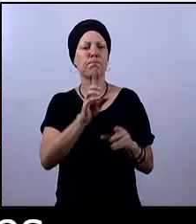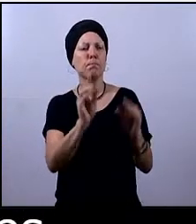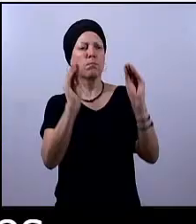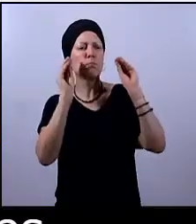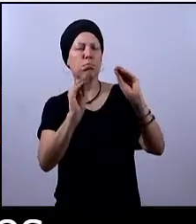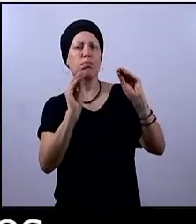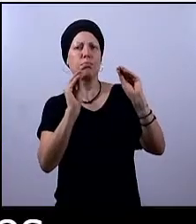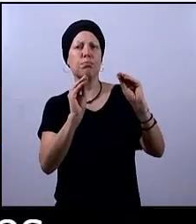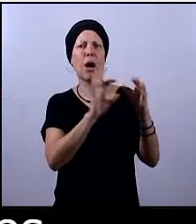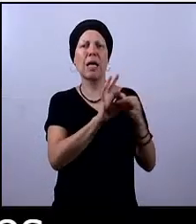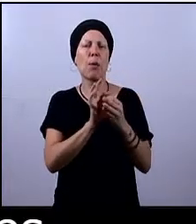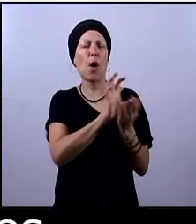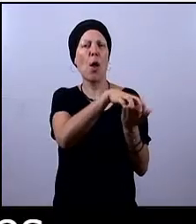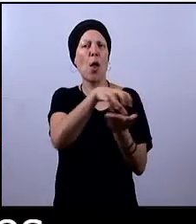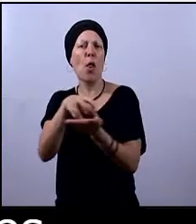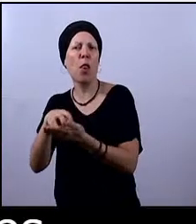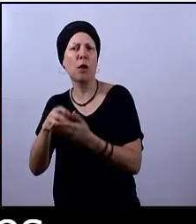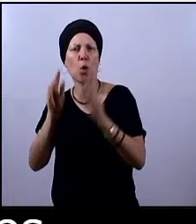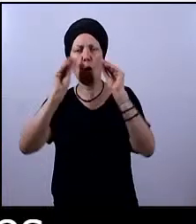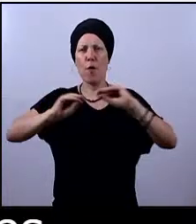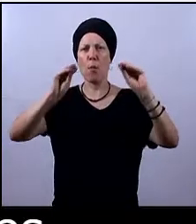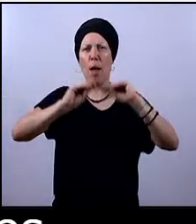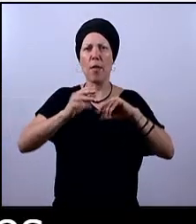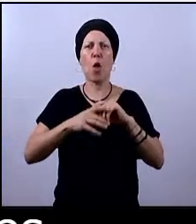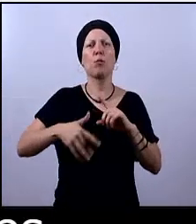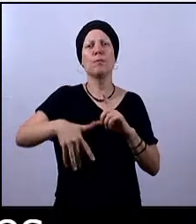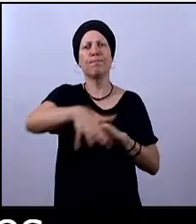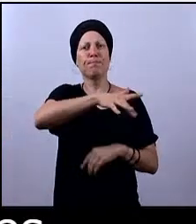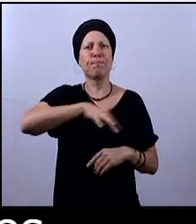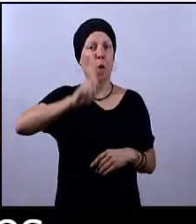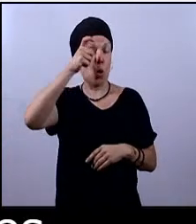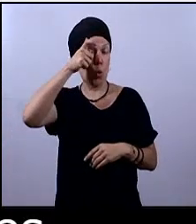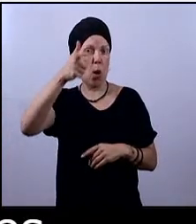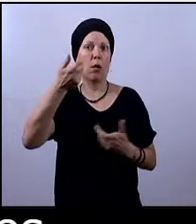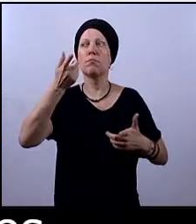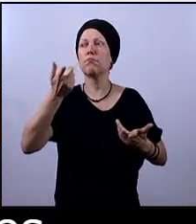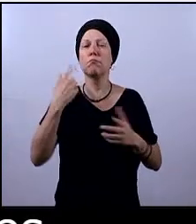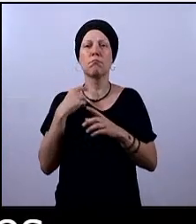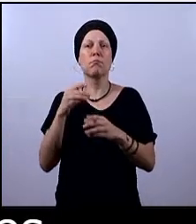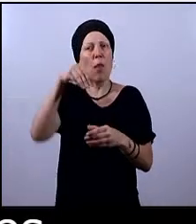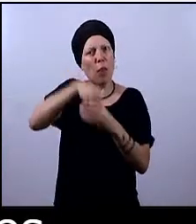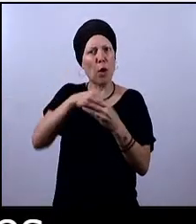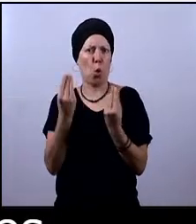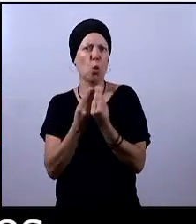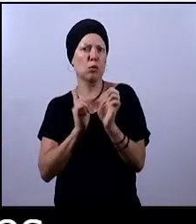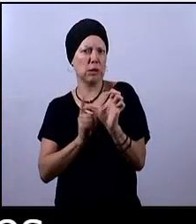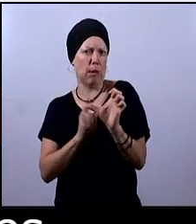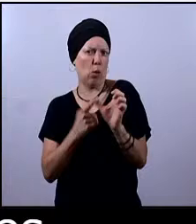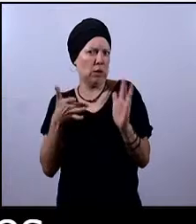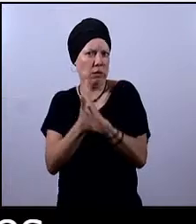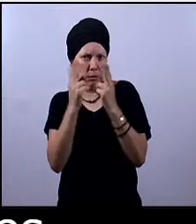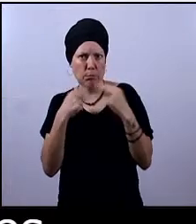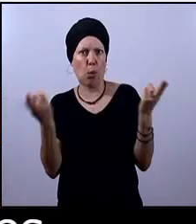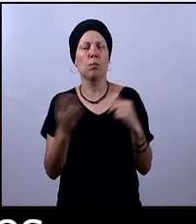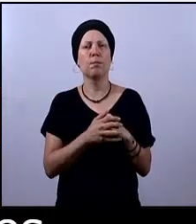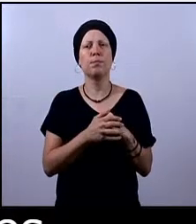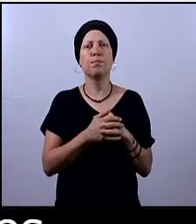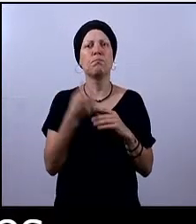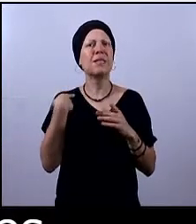impartir a través de los centros de formación del medio rural, dependientes de la Junta de Extremadura, que